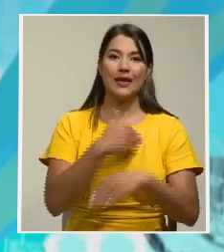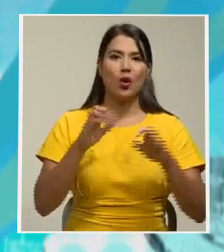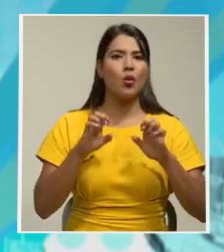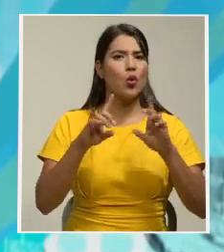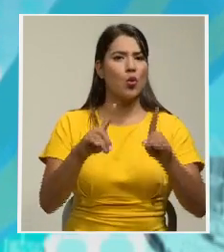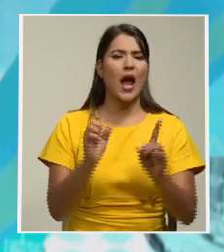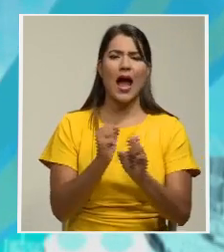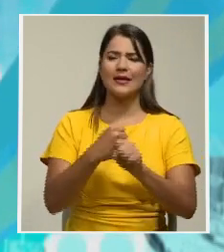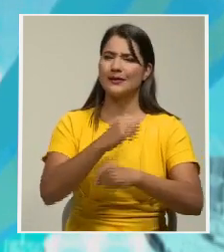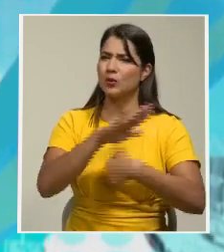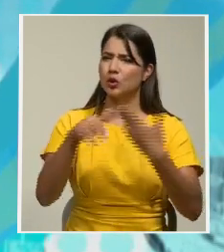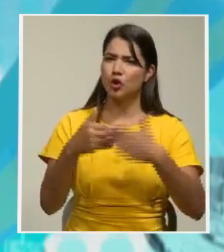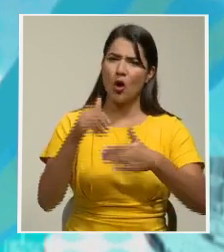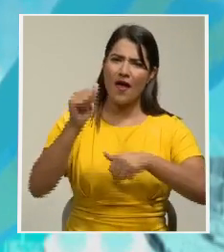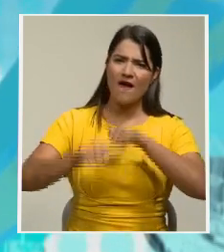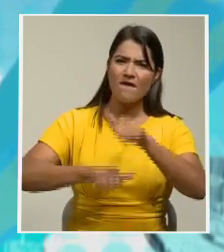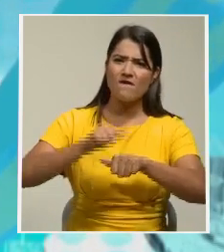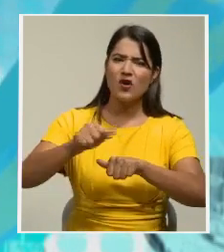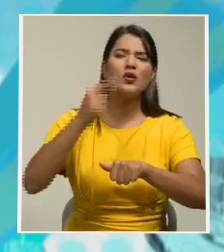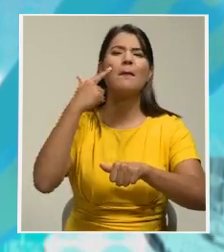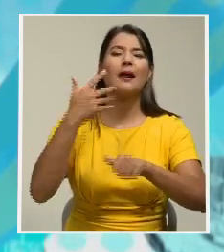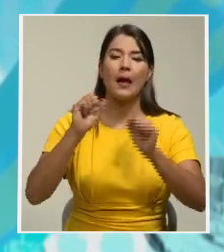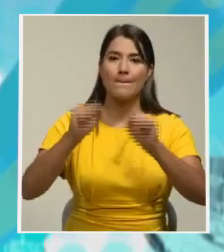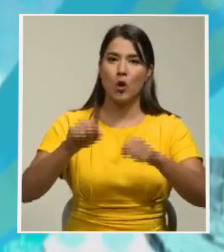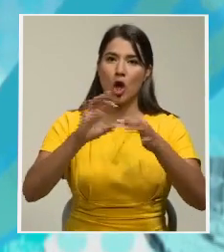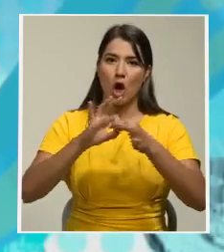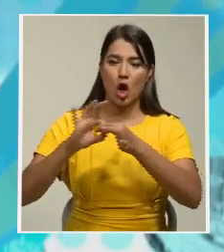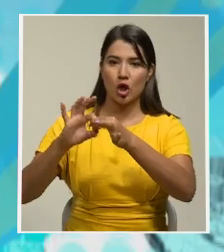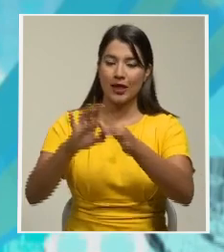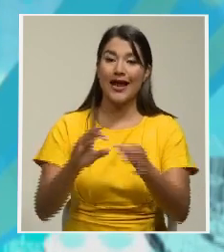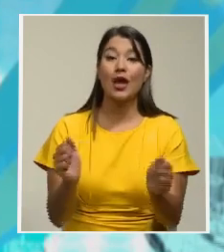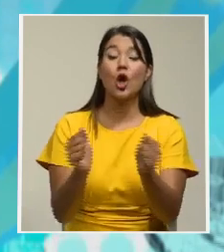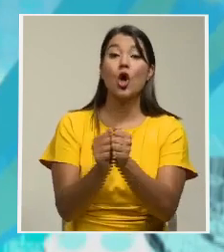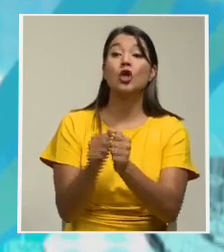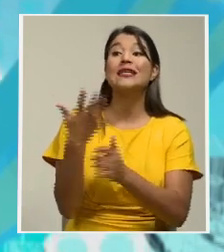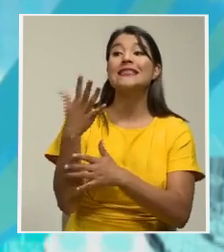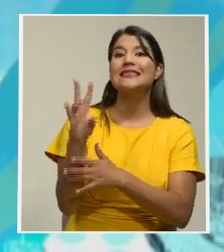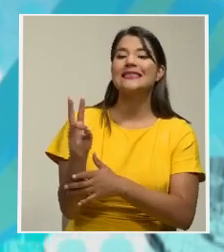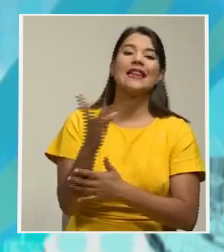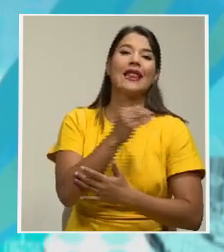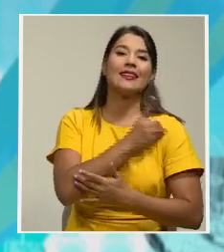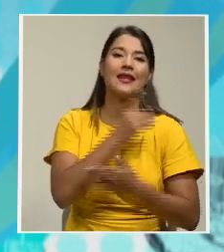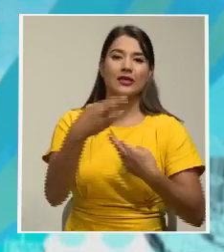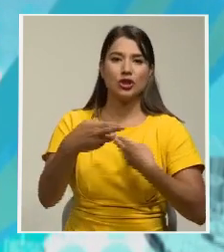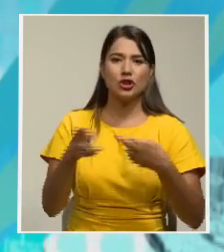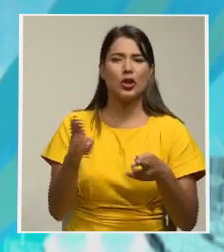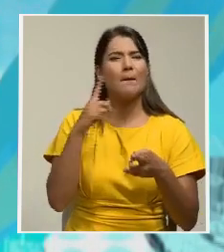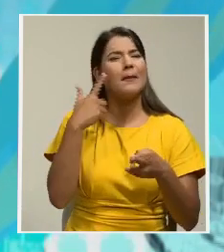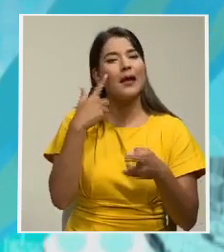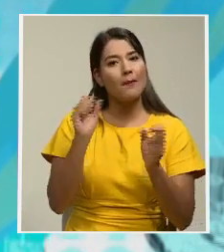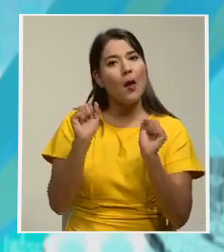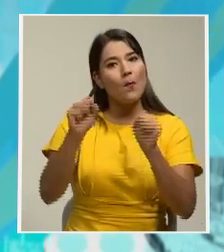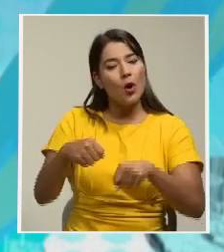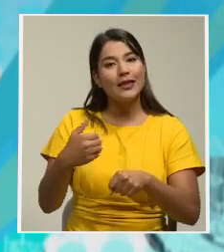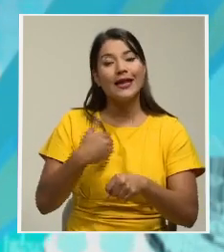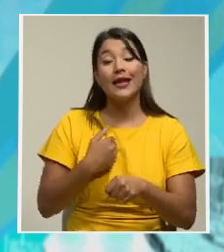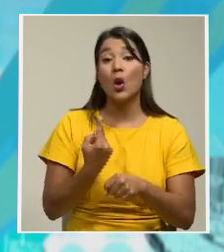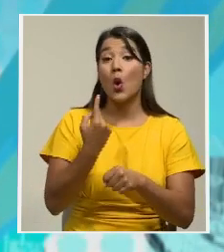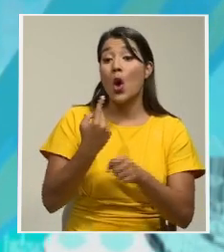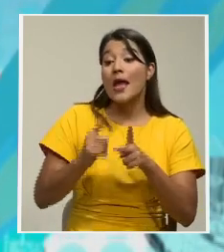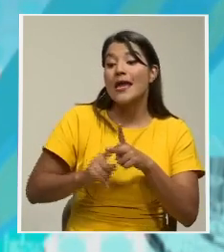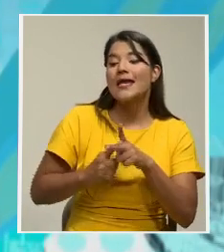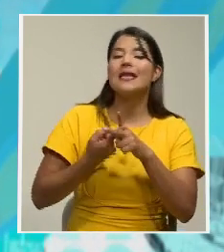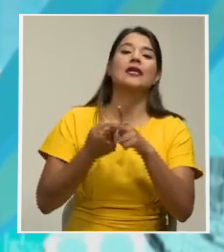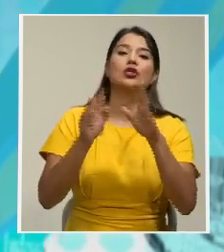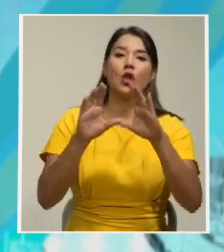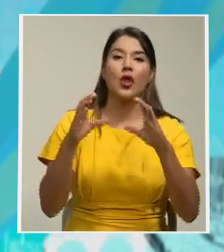los esfuerzos de coordinación, inclusive con las 27 direcciones regionales, para poder tener un inicio de curso